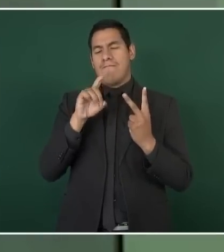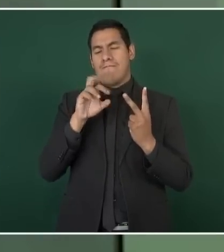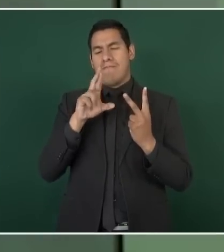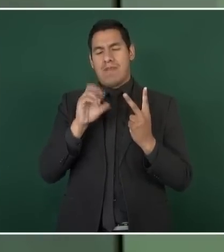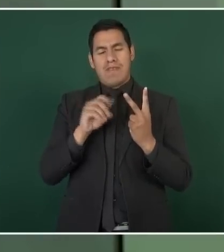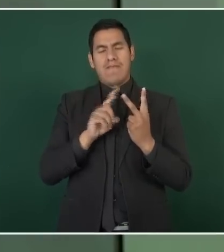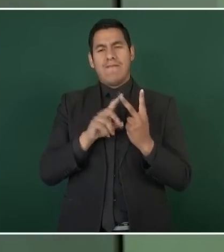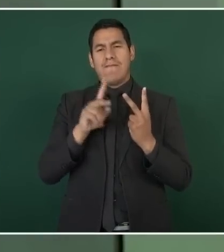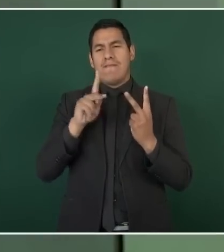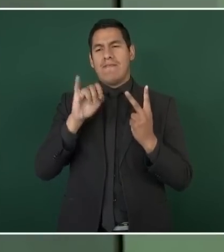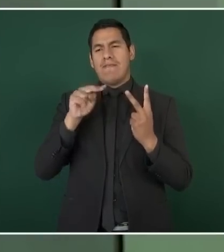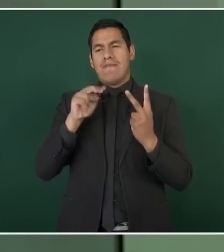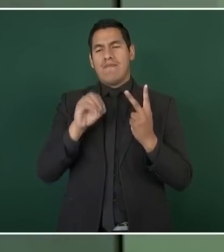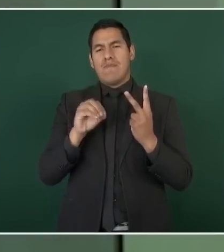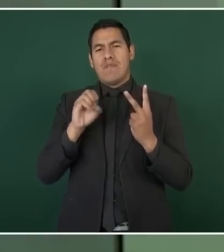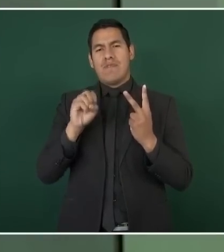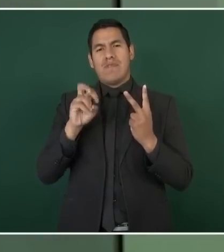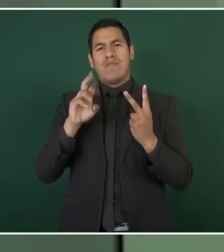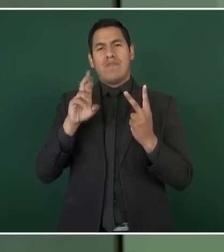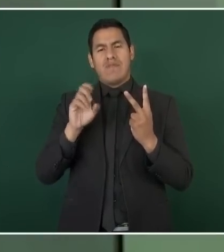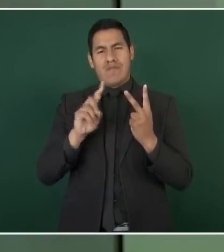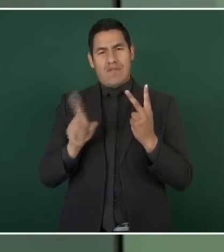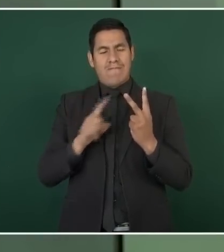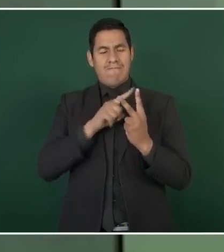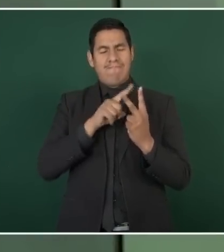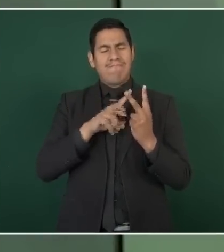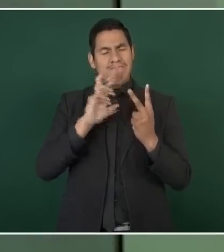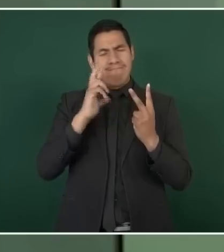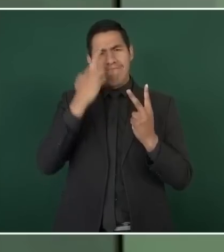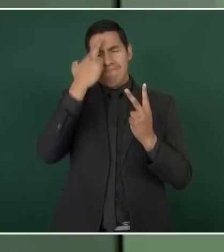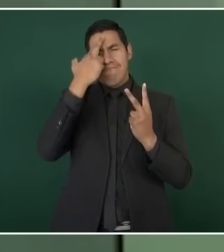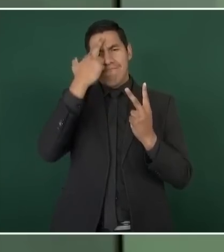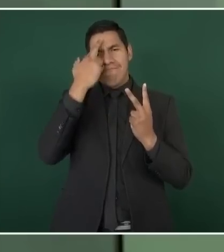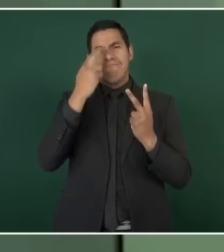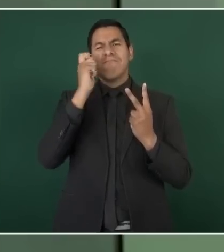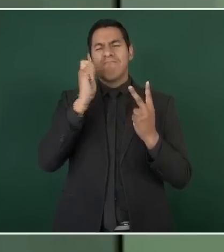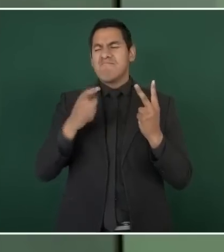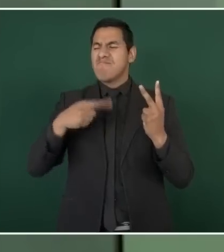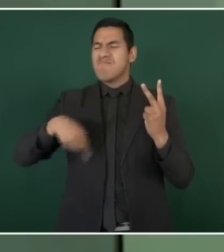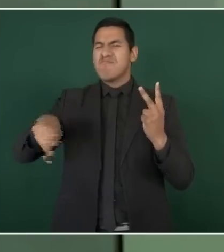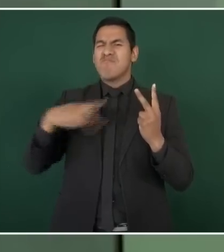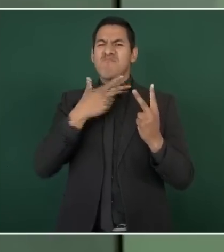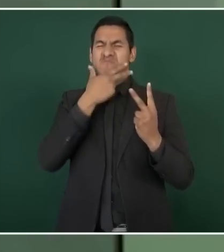en esa llamada intendencia de la traición.